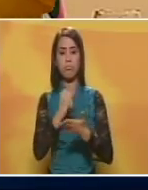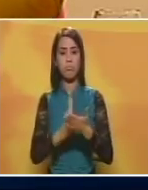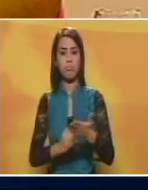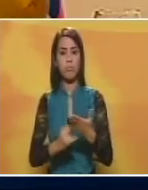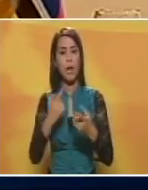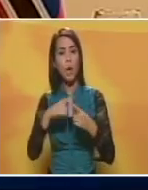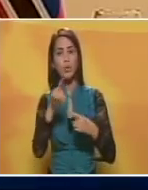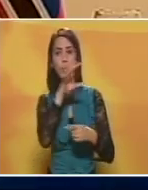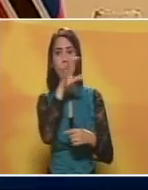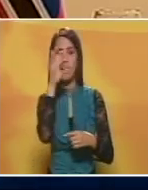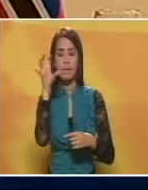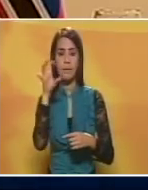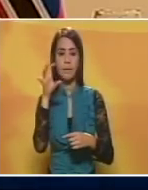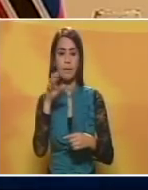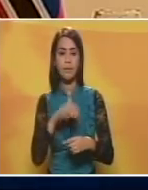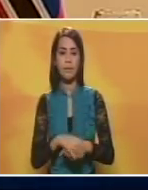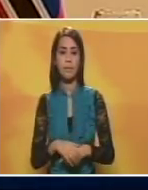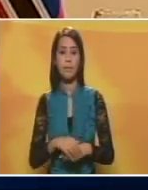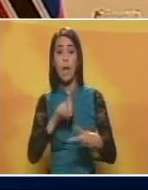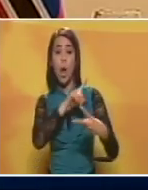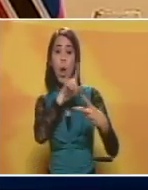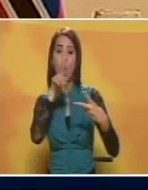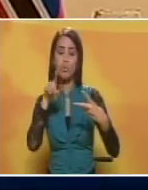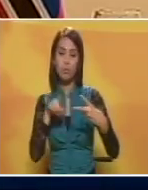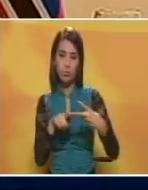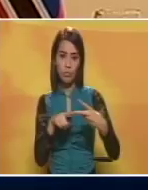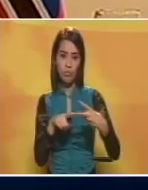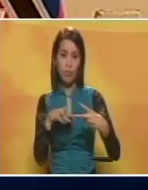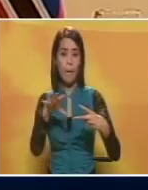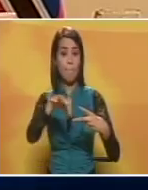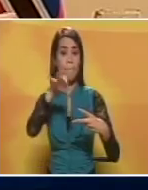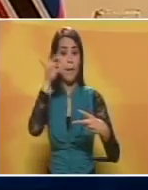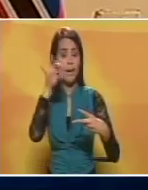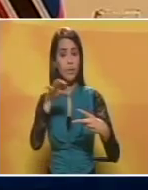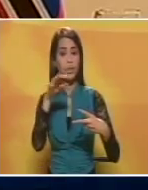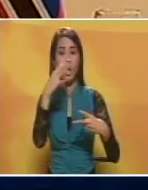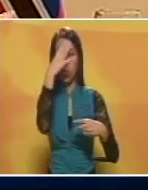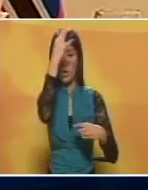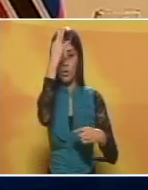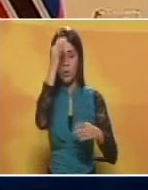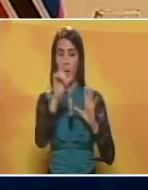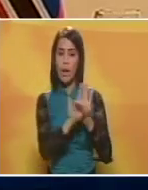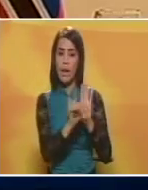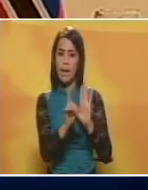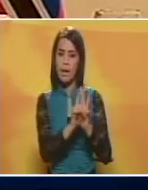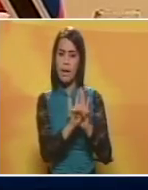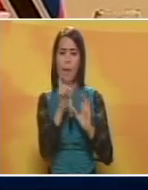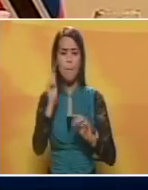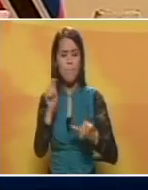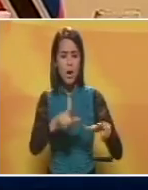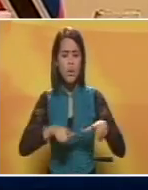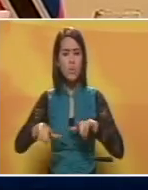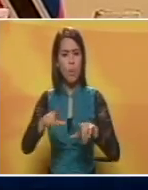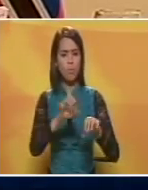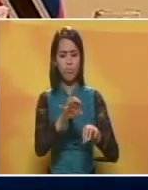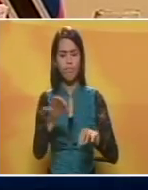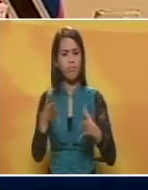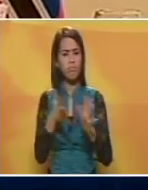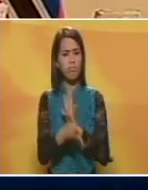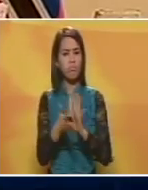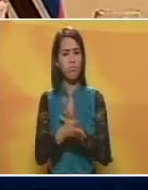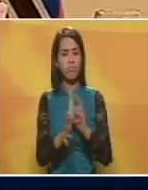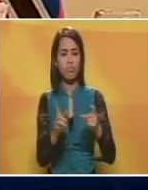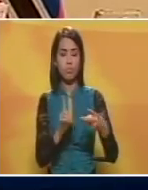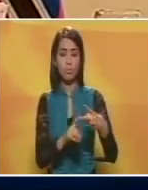el exterior. Para la elección de consejos legislativos regionales están excluidos